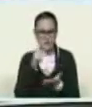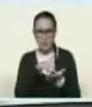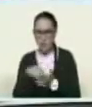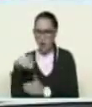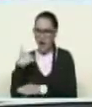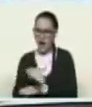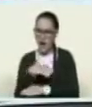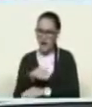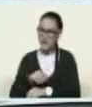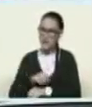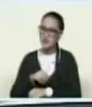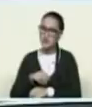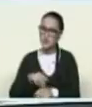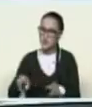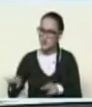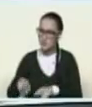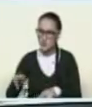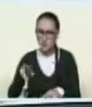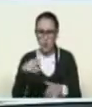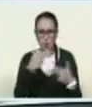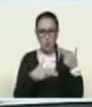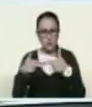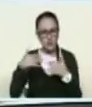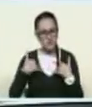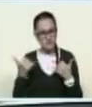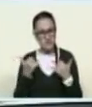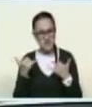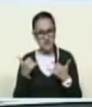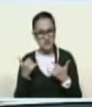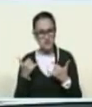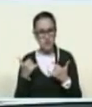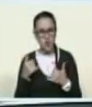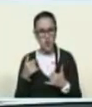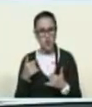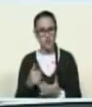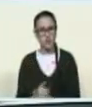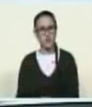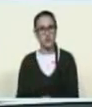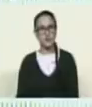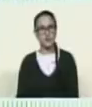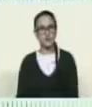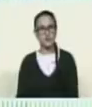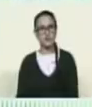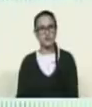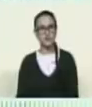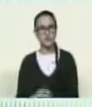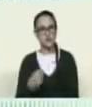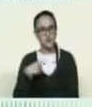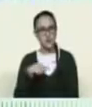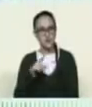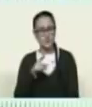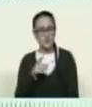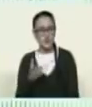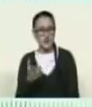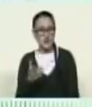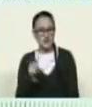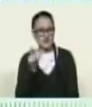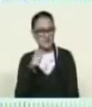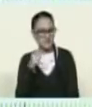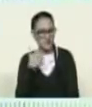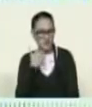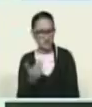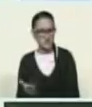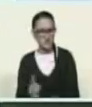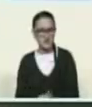calle de recorrer las obras de construir tú mismo de poner tu ojo eres un burócrata chico le